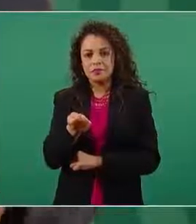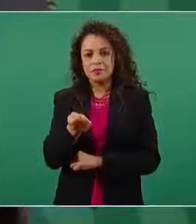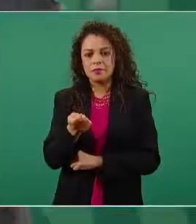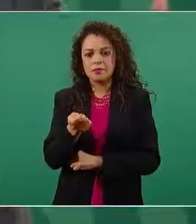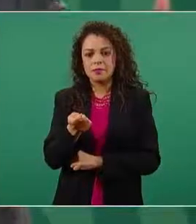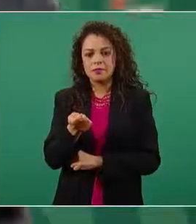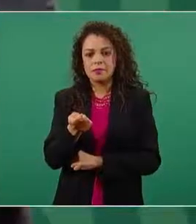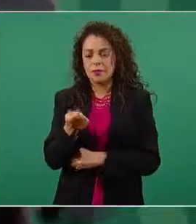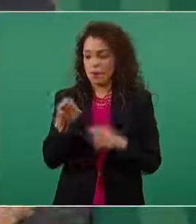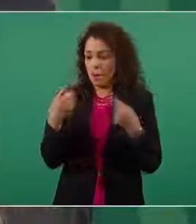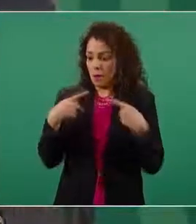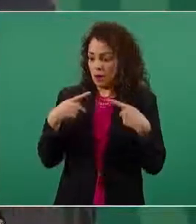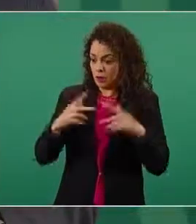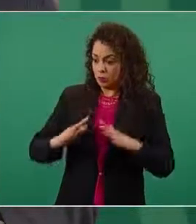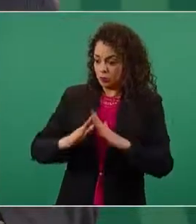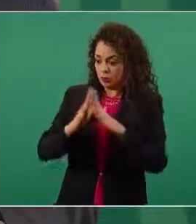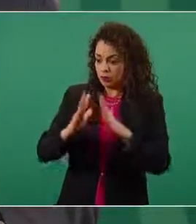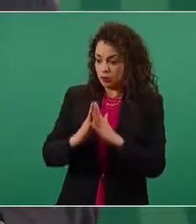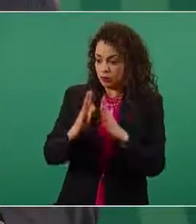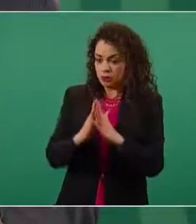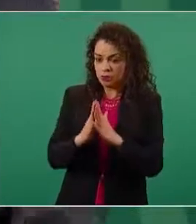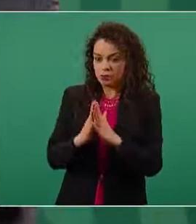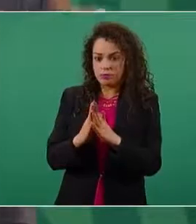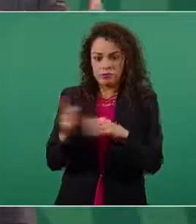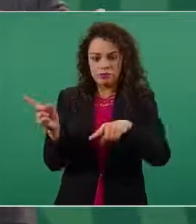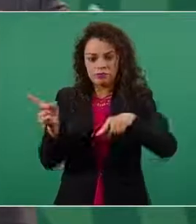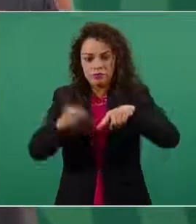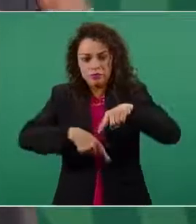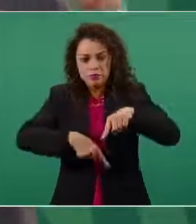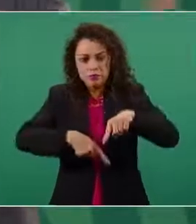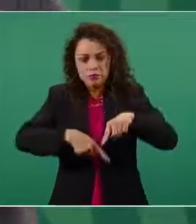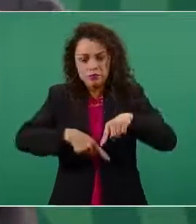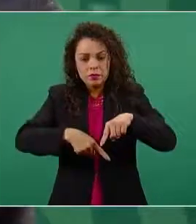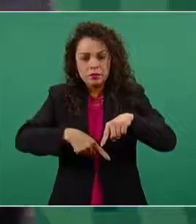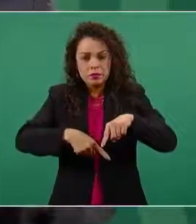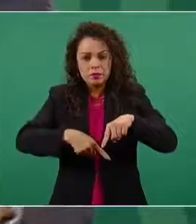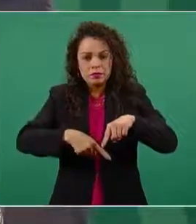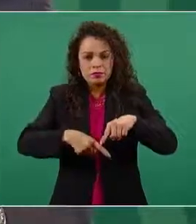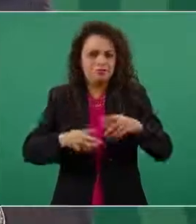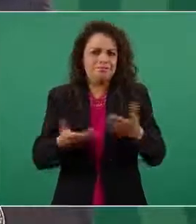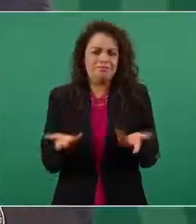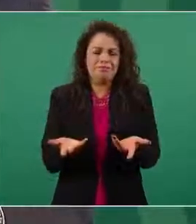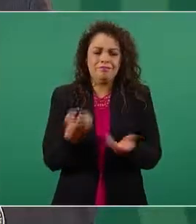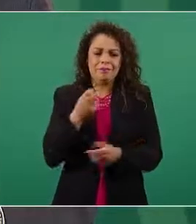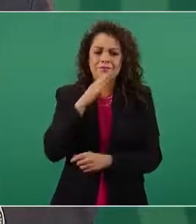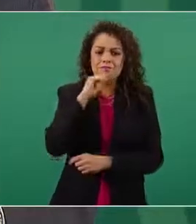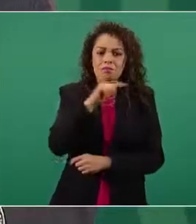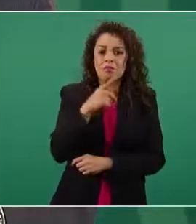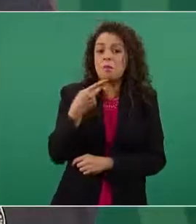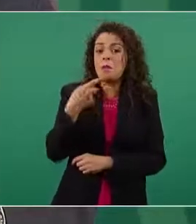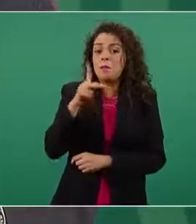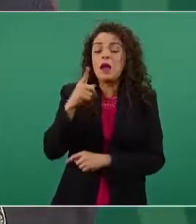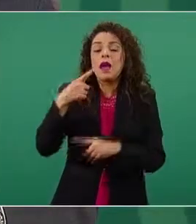a quien va a participar y que al final de cuentas el pueblo va a decidir.